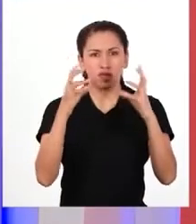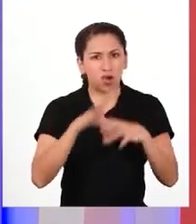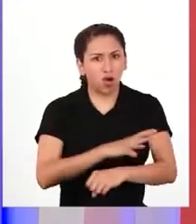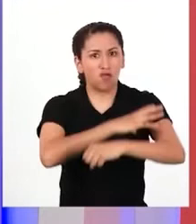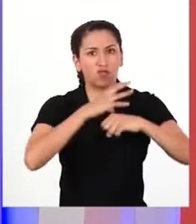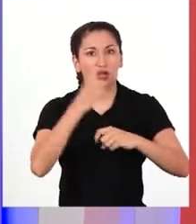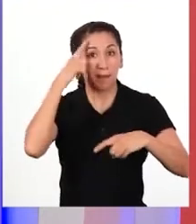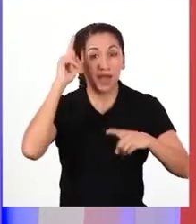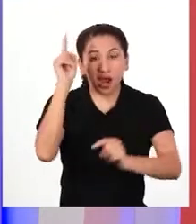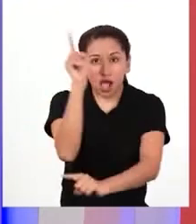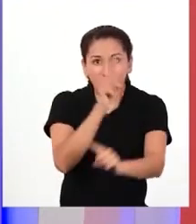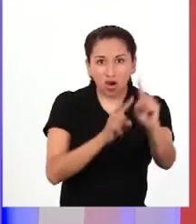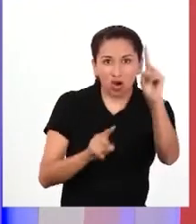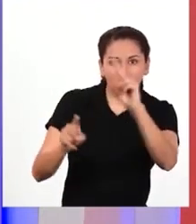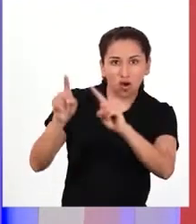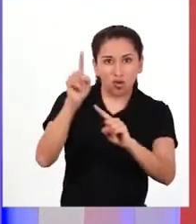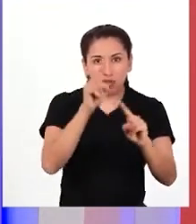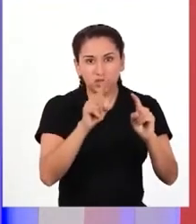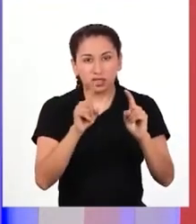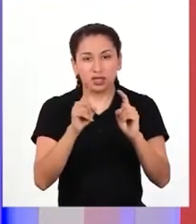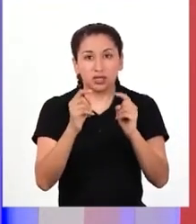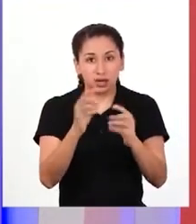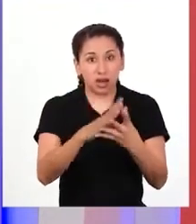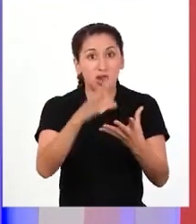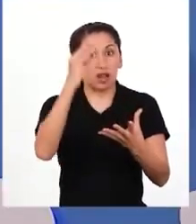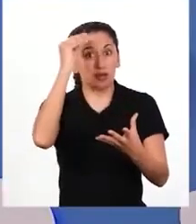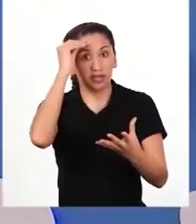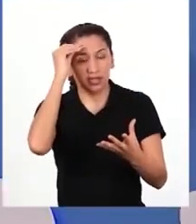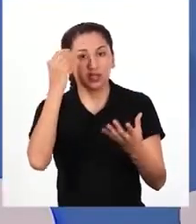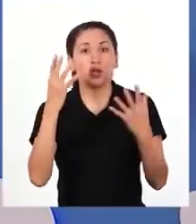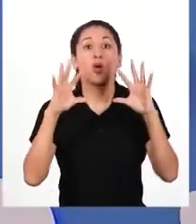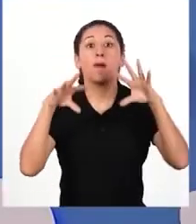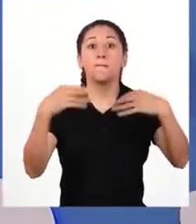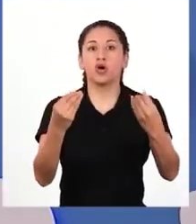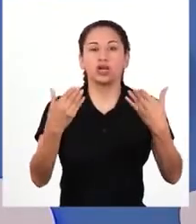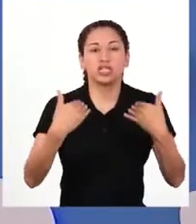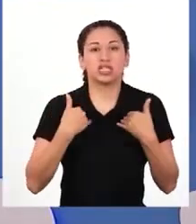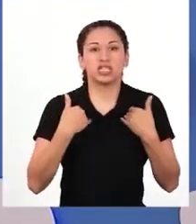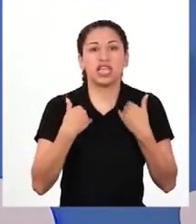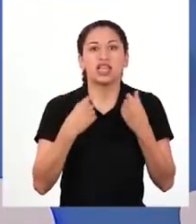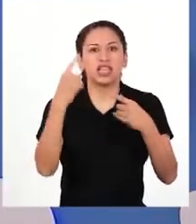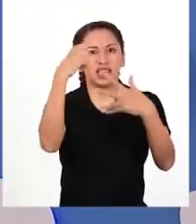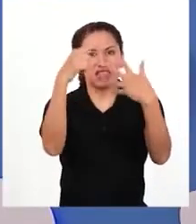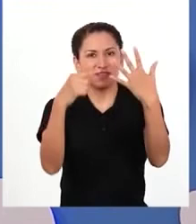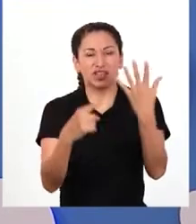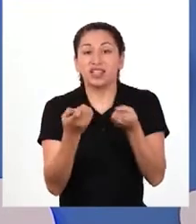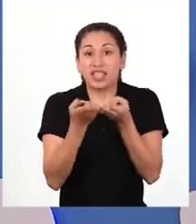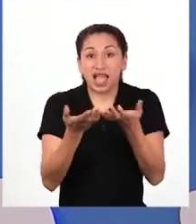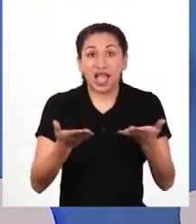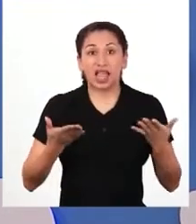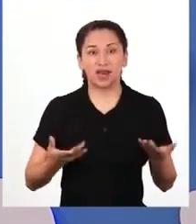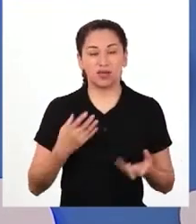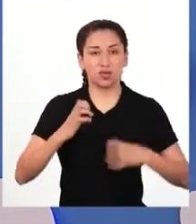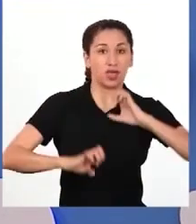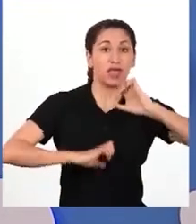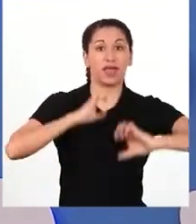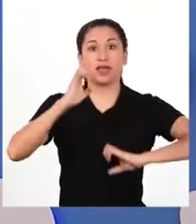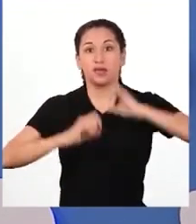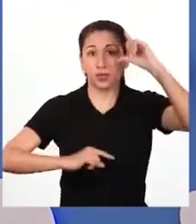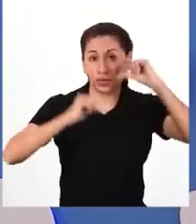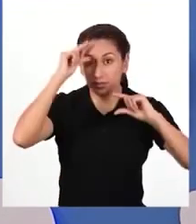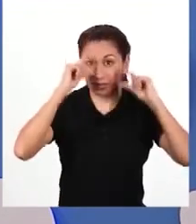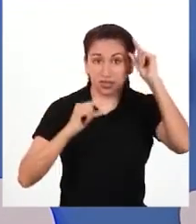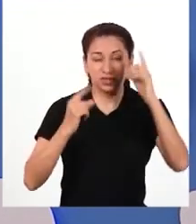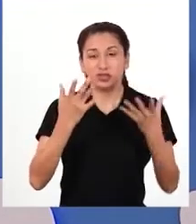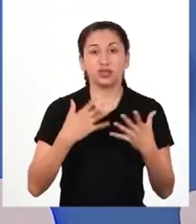discurso es un recurso potente para convencer, porque incorpora muchos elementos expresivos que